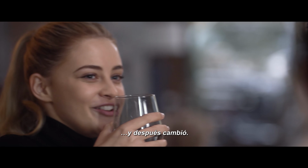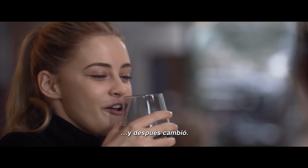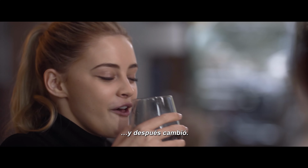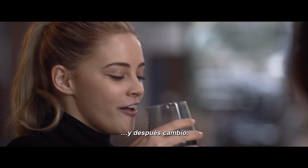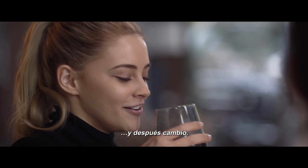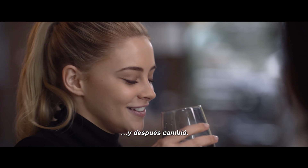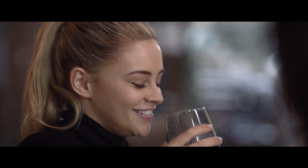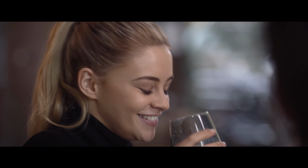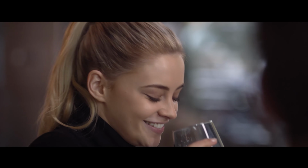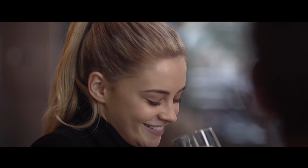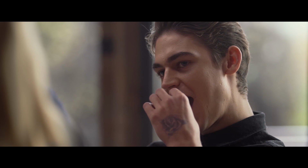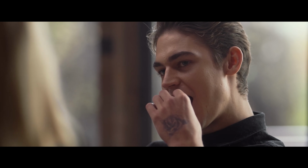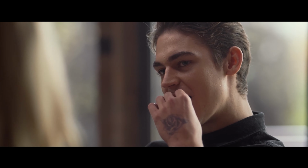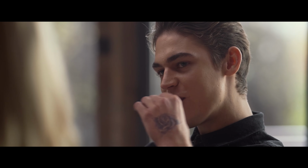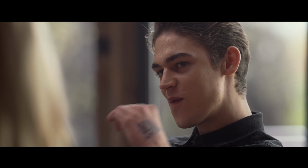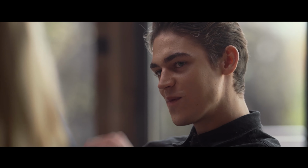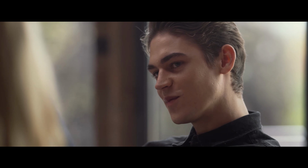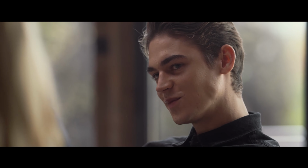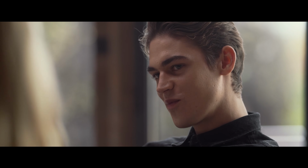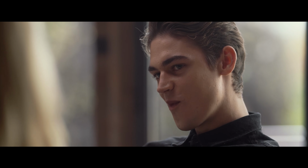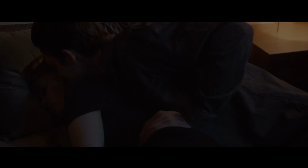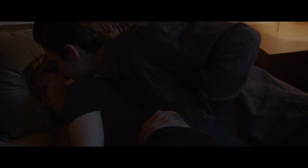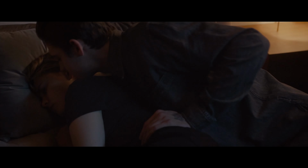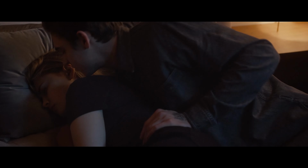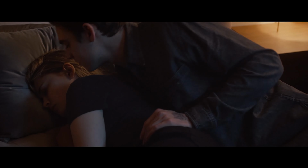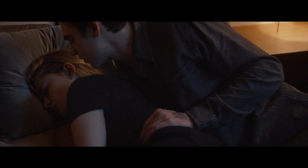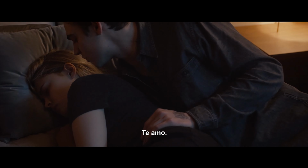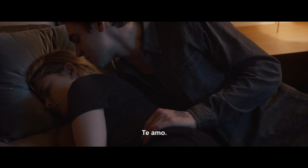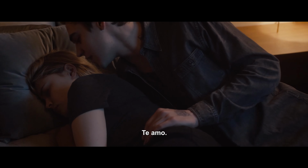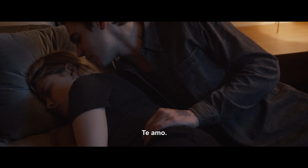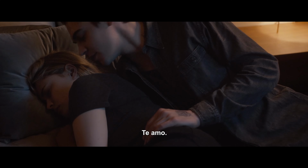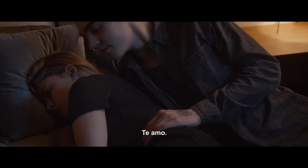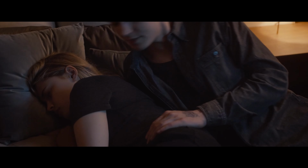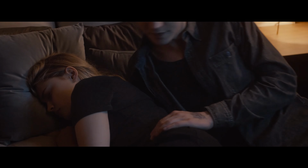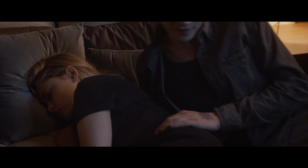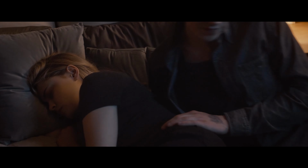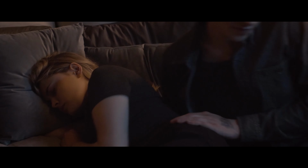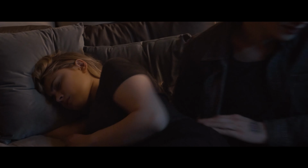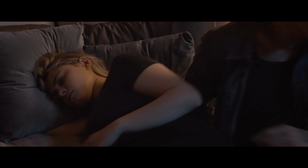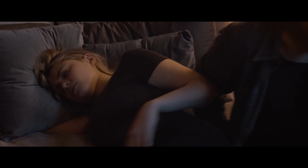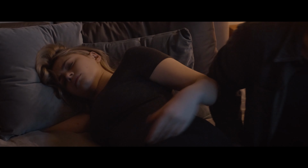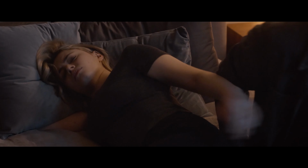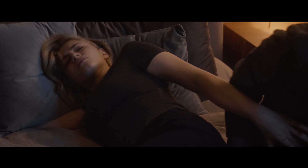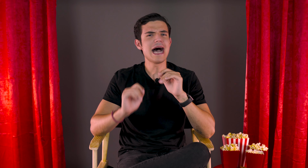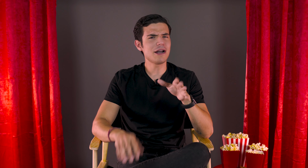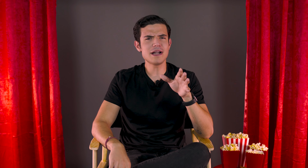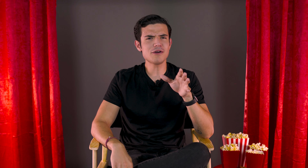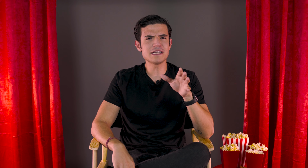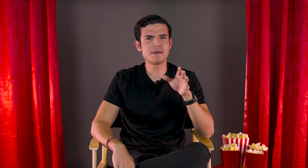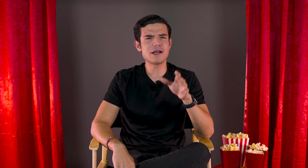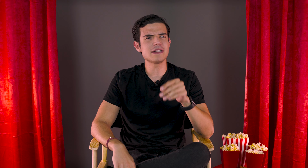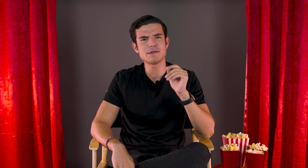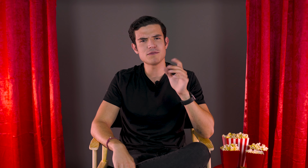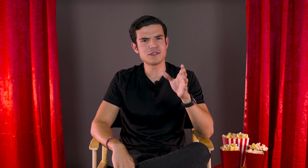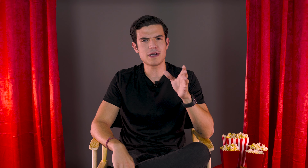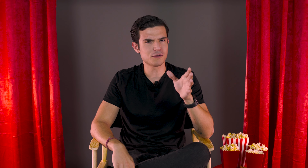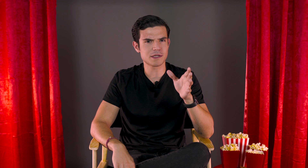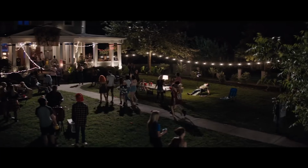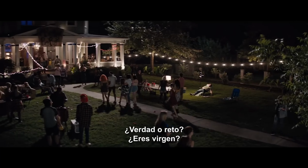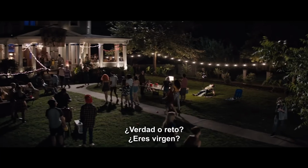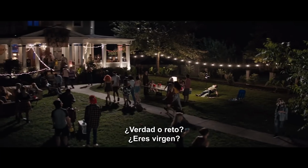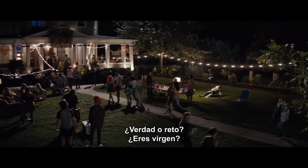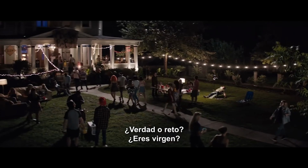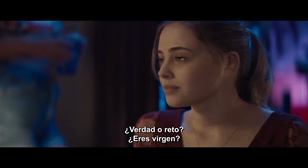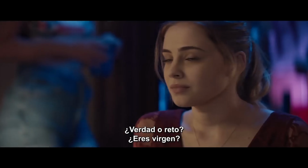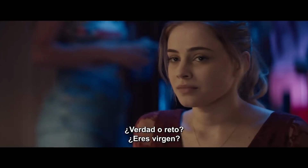Ya se va a estrenar la cuarta película de After y estamos muy emocionados por ver cómo va a terminar la historia de Tessa y Harding. A lo largo de las películas hemos visto que